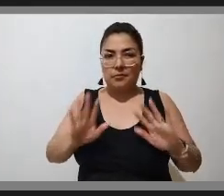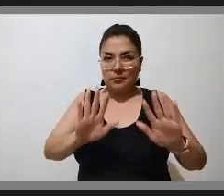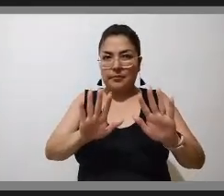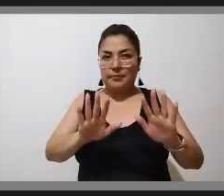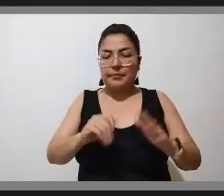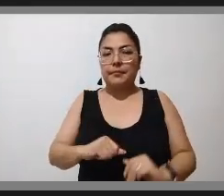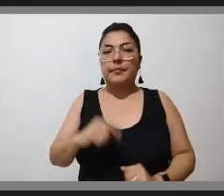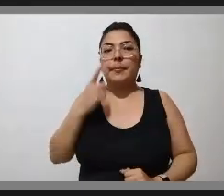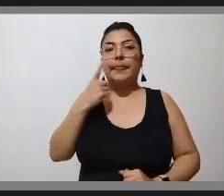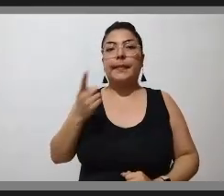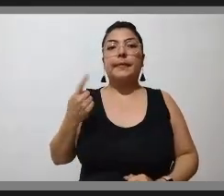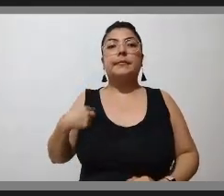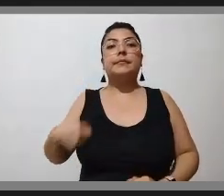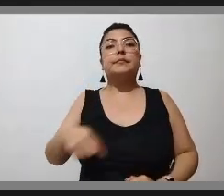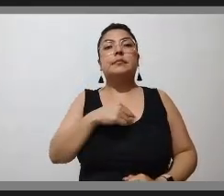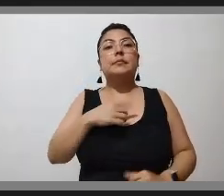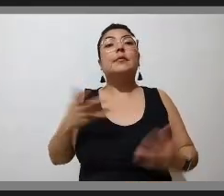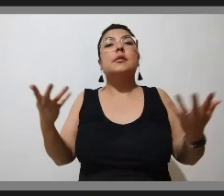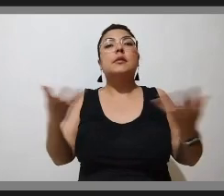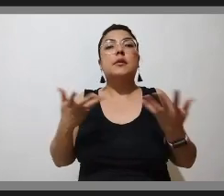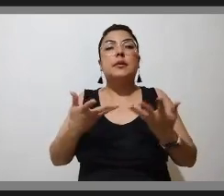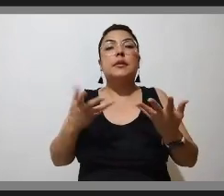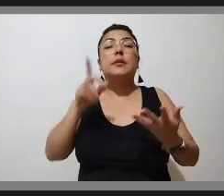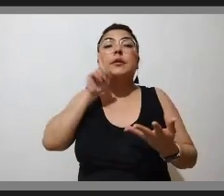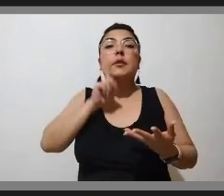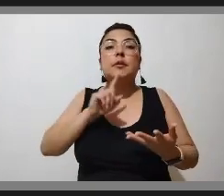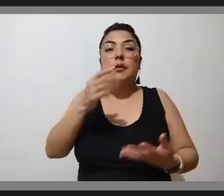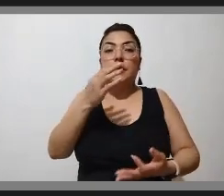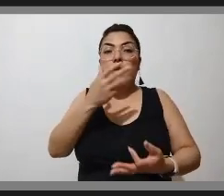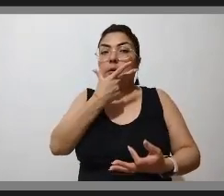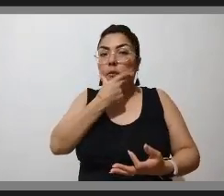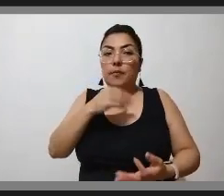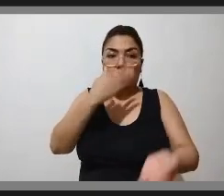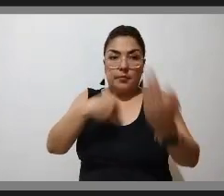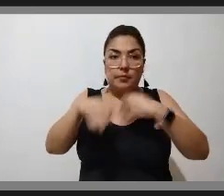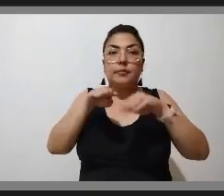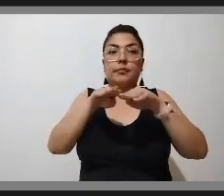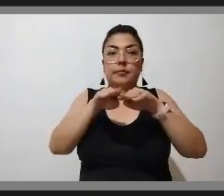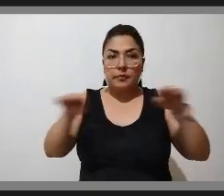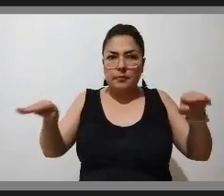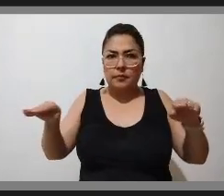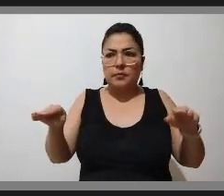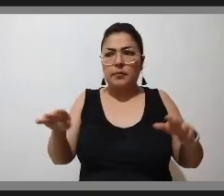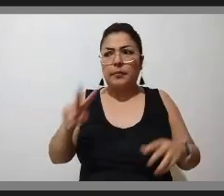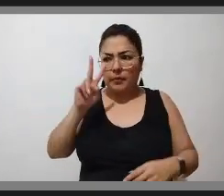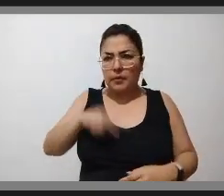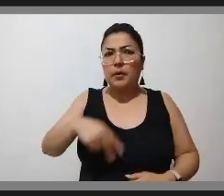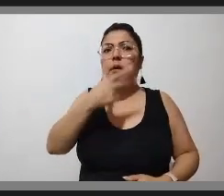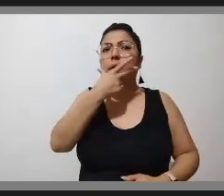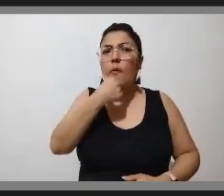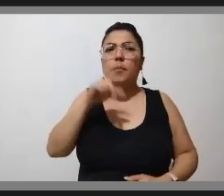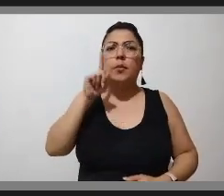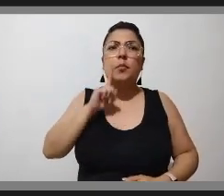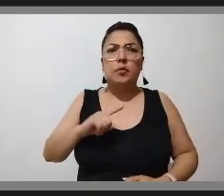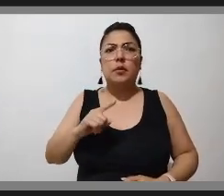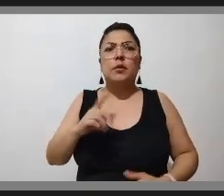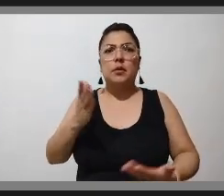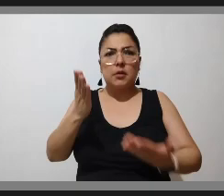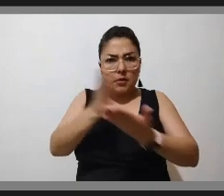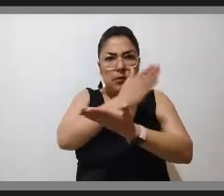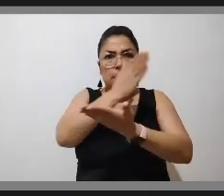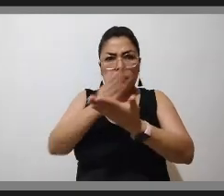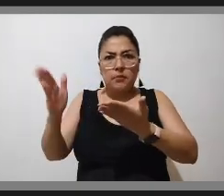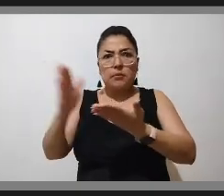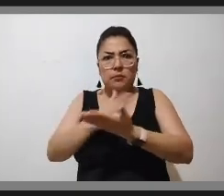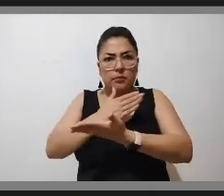más es juzgar con perspectiva de género, es actuar con perspectiva de género, es reconocer esas diferencias que tenemos entre los sexos